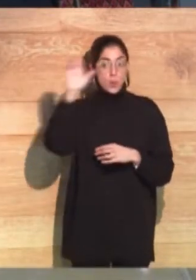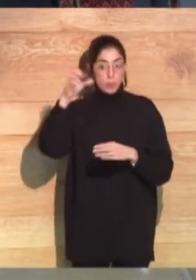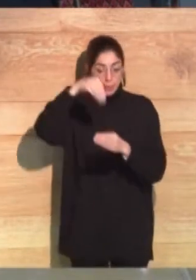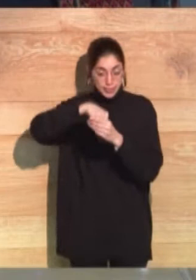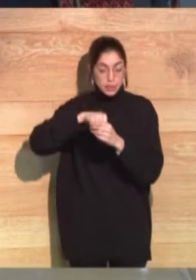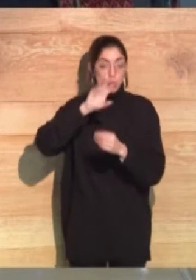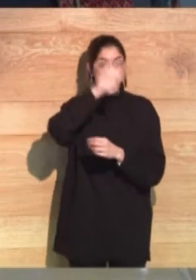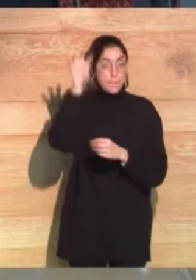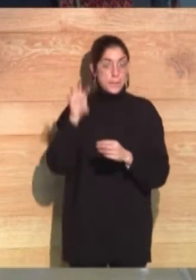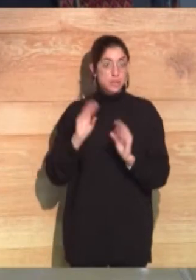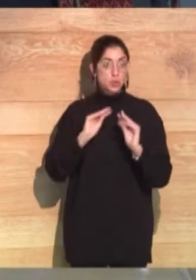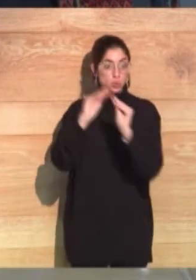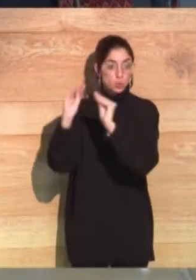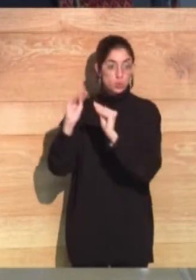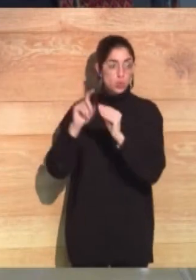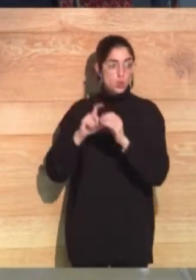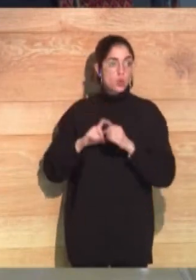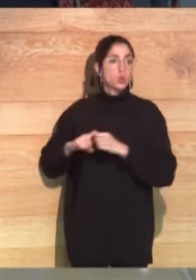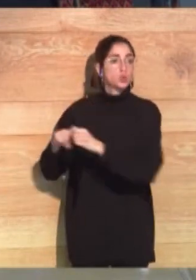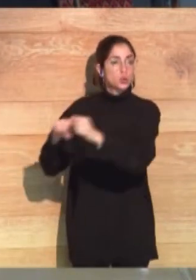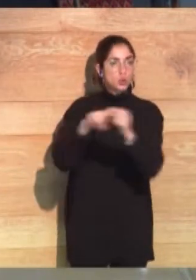mostrado más solidaridad,